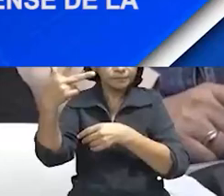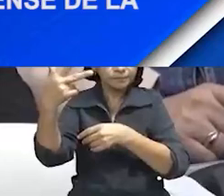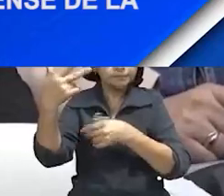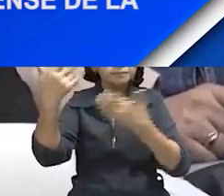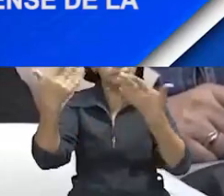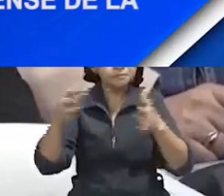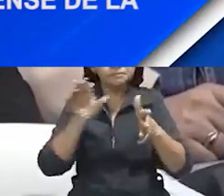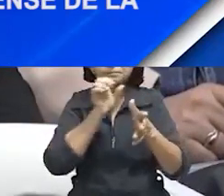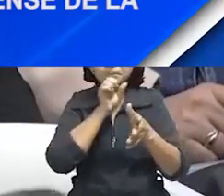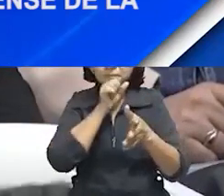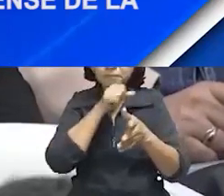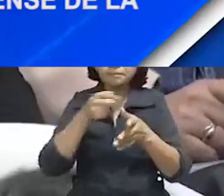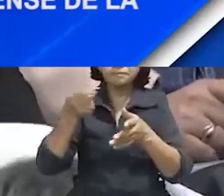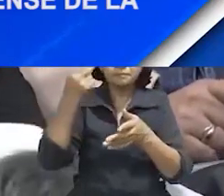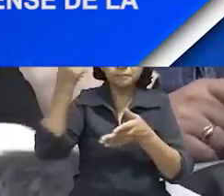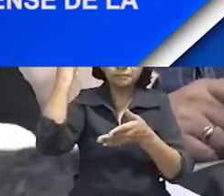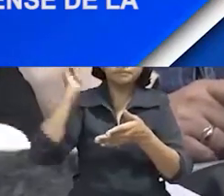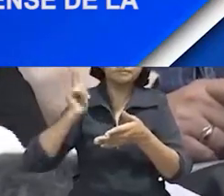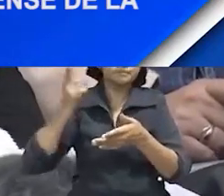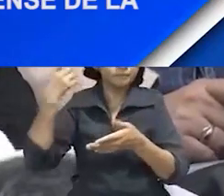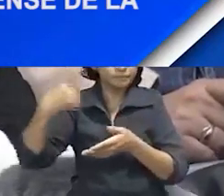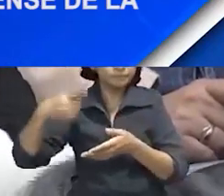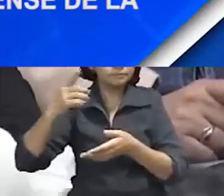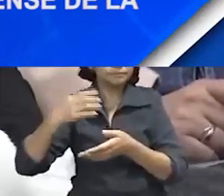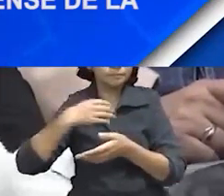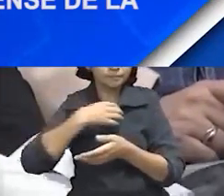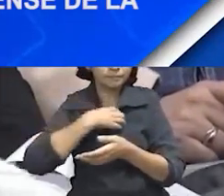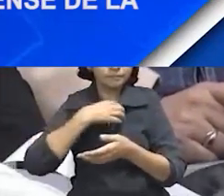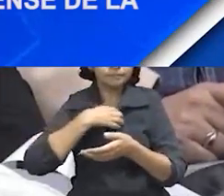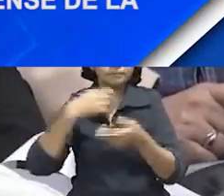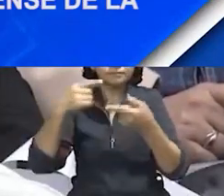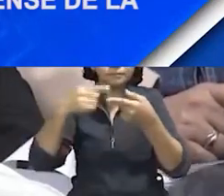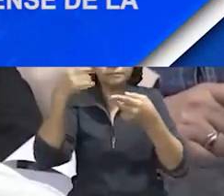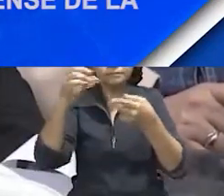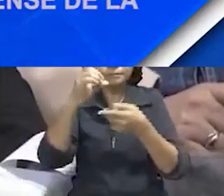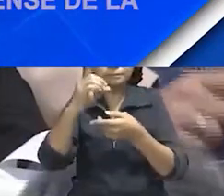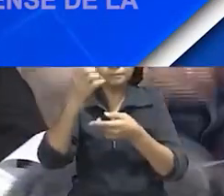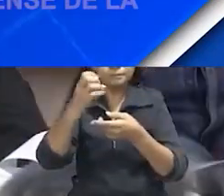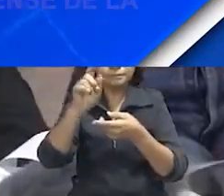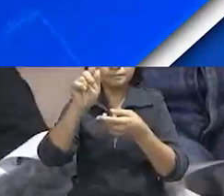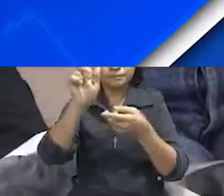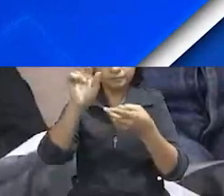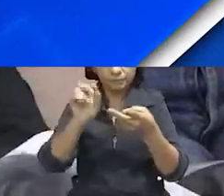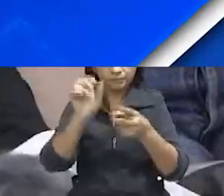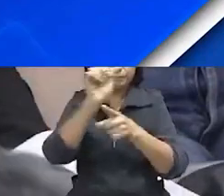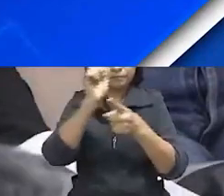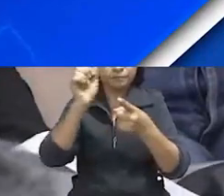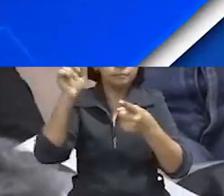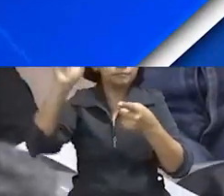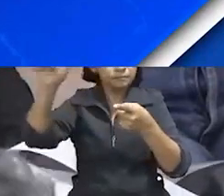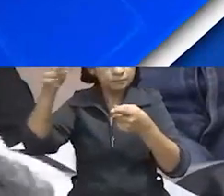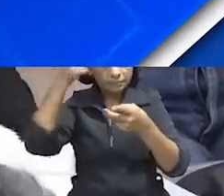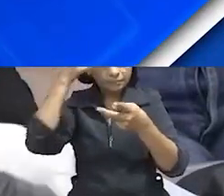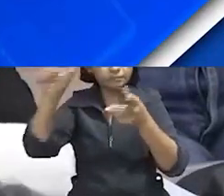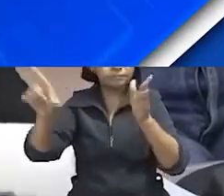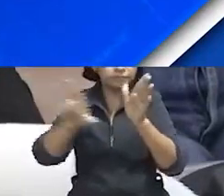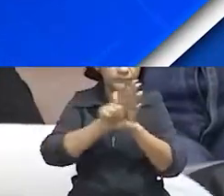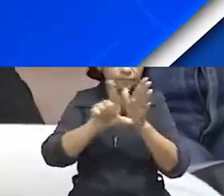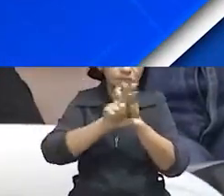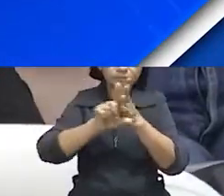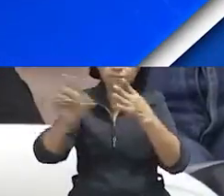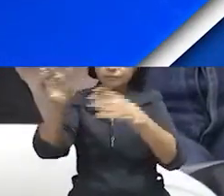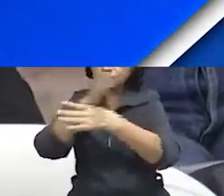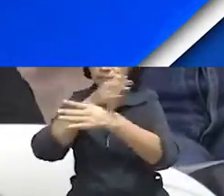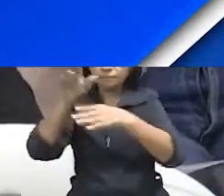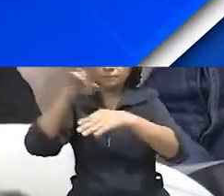sin vigencia o derechos históricos. Se concluyen decretos ejecutivos, legislativos, leyes, decreto, ley y